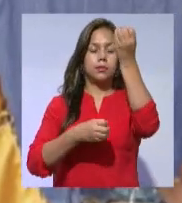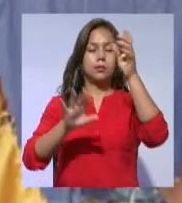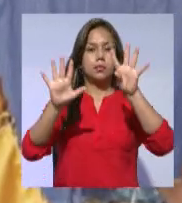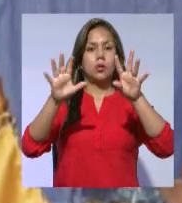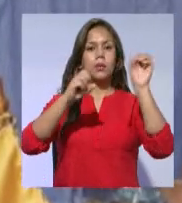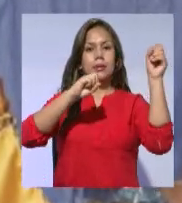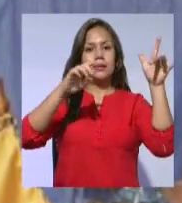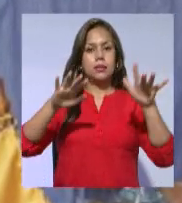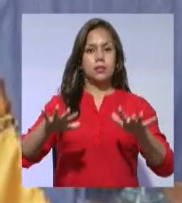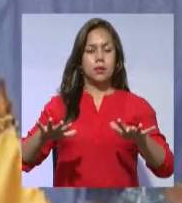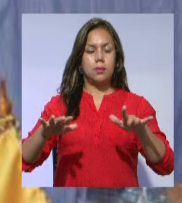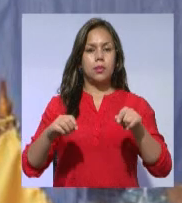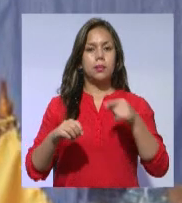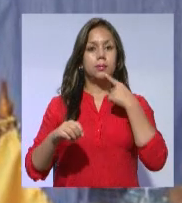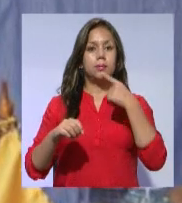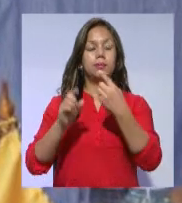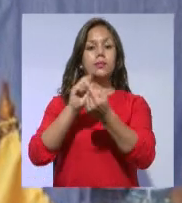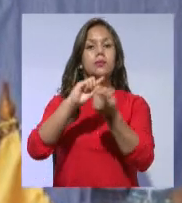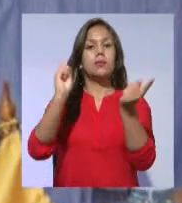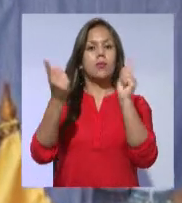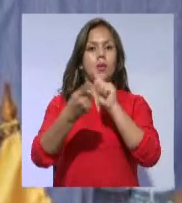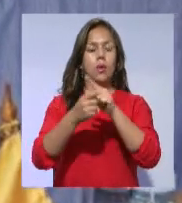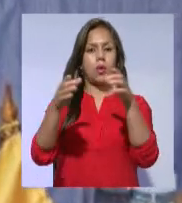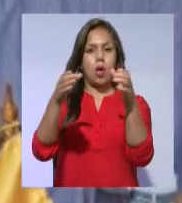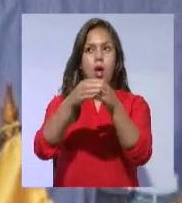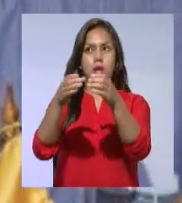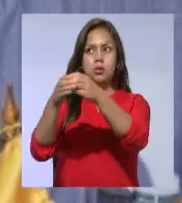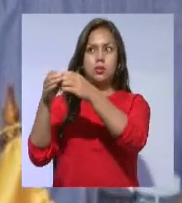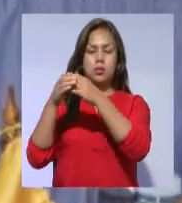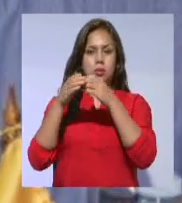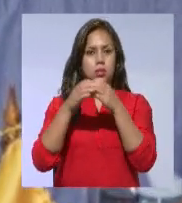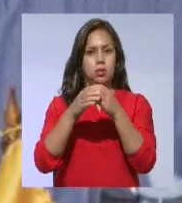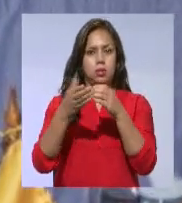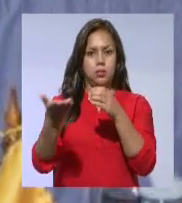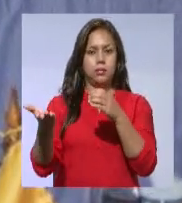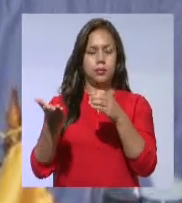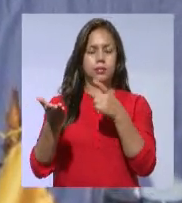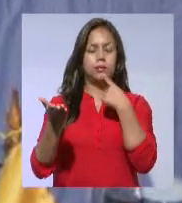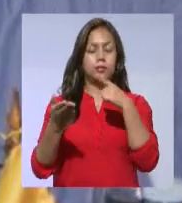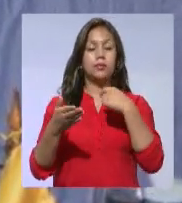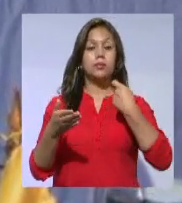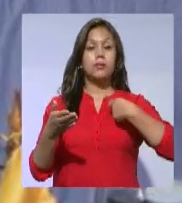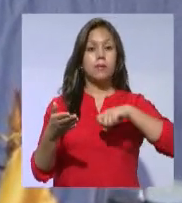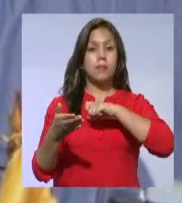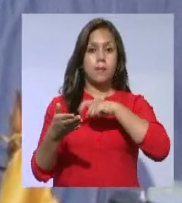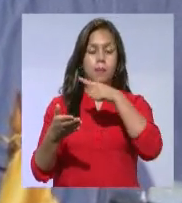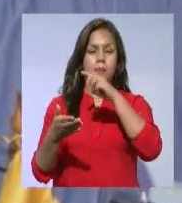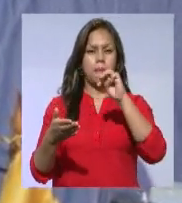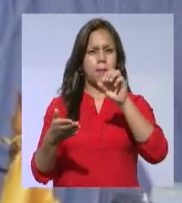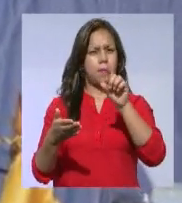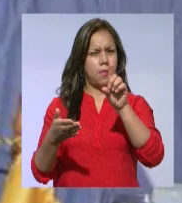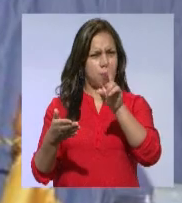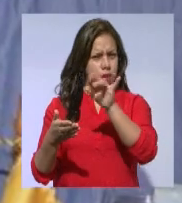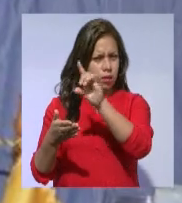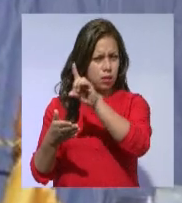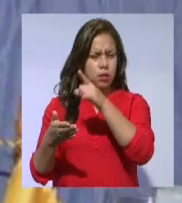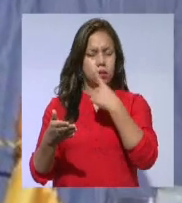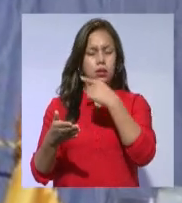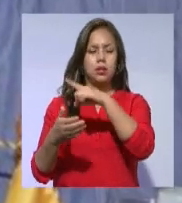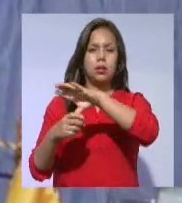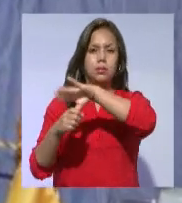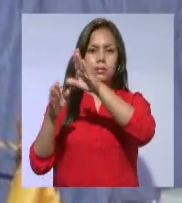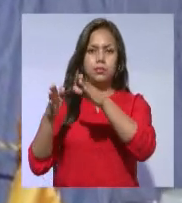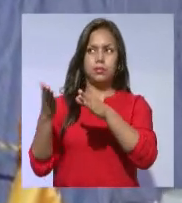septiembre durante un encuentro con asociaciones de inmigrantes en el consulado de madrid el nuevo embajador de ecuador cristóbal roldán